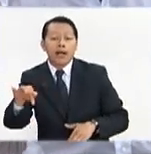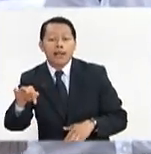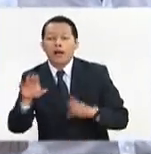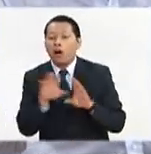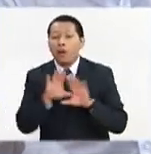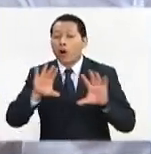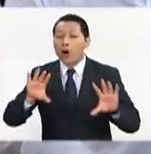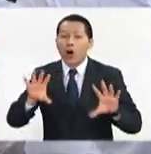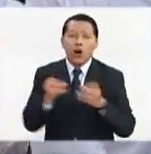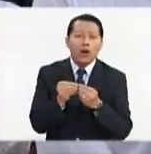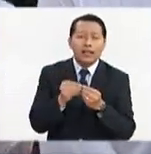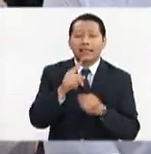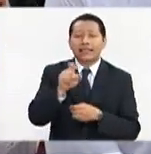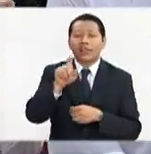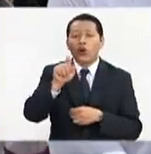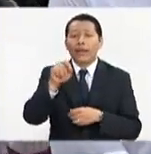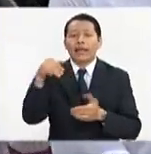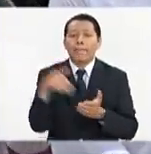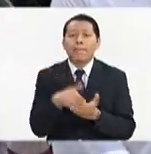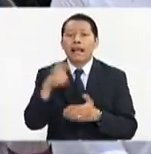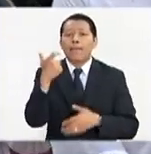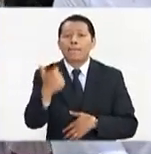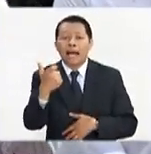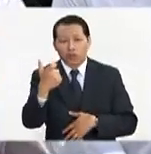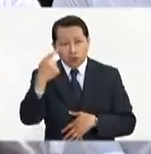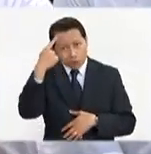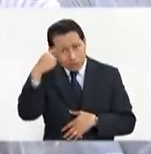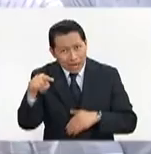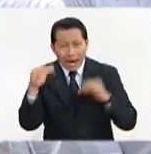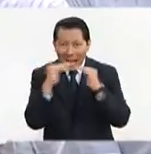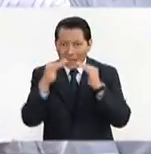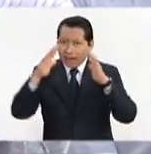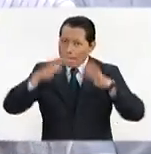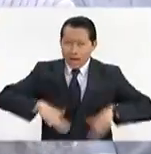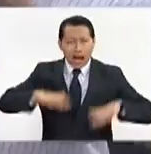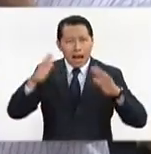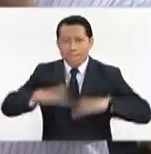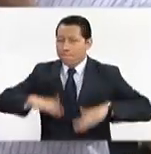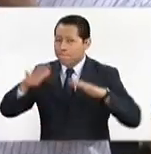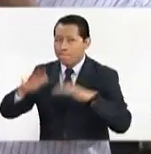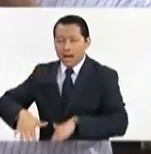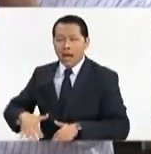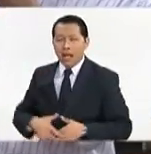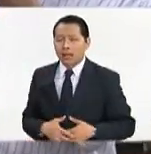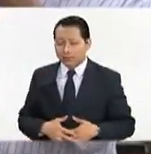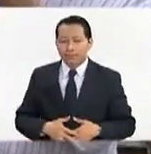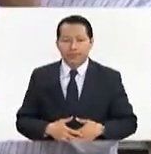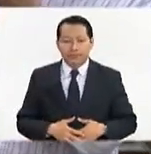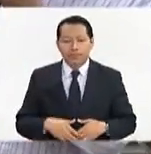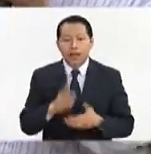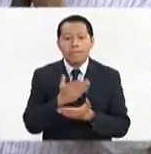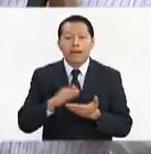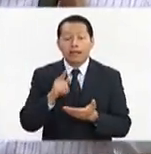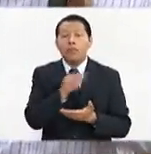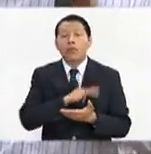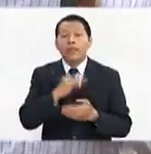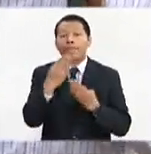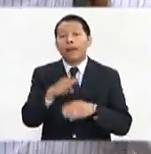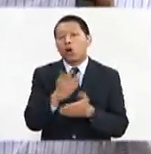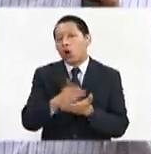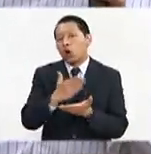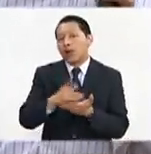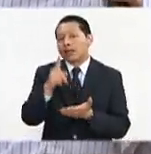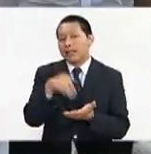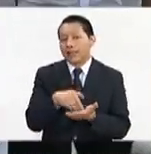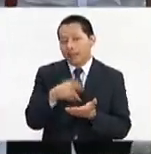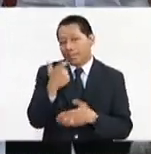suma del todo, 120,000 pesos para las casas que tuvieron pérdidas totales. Además, se les dará crédito bancario por